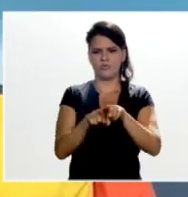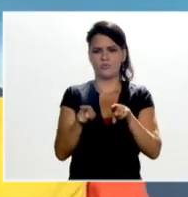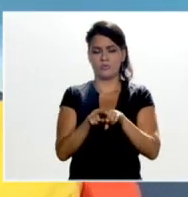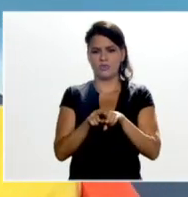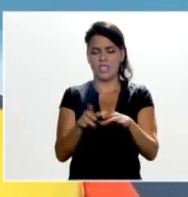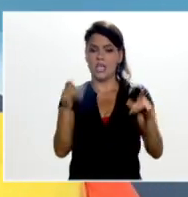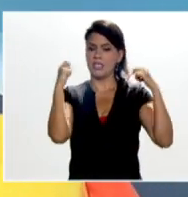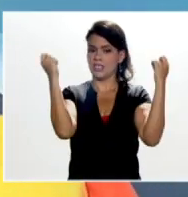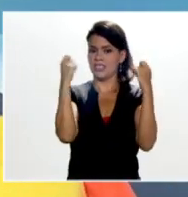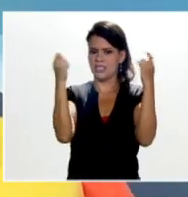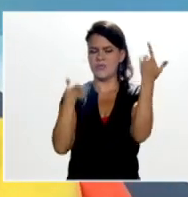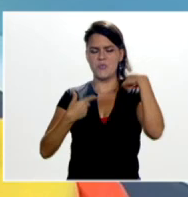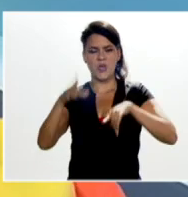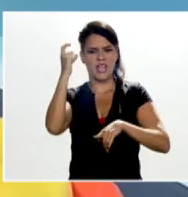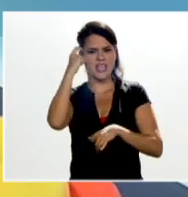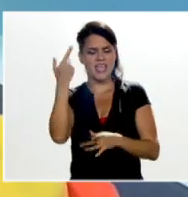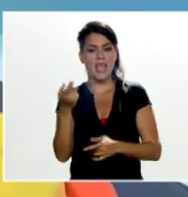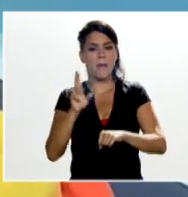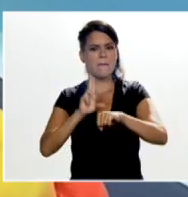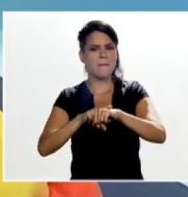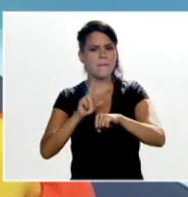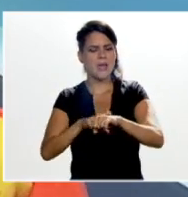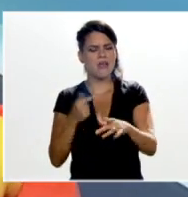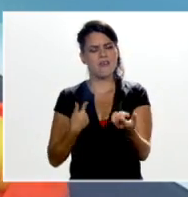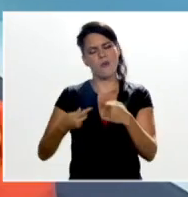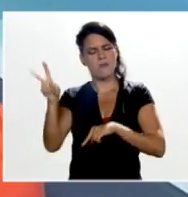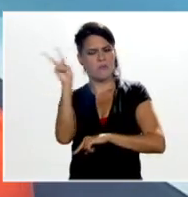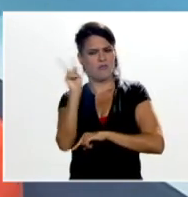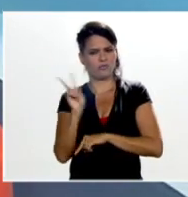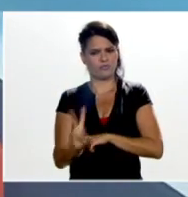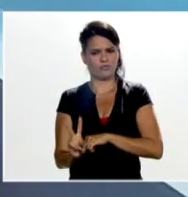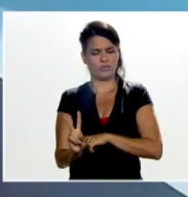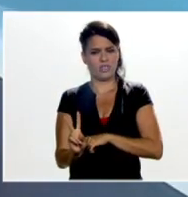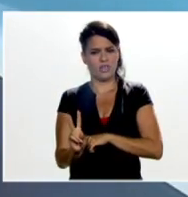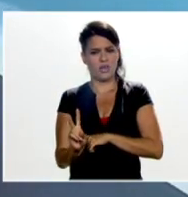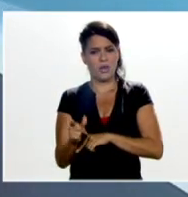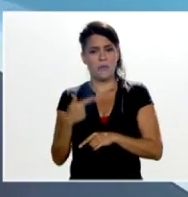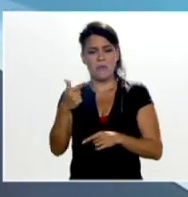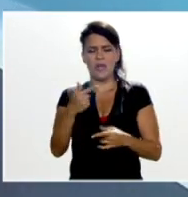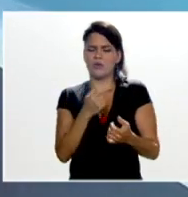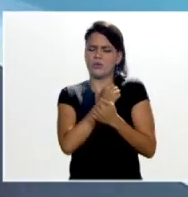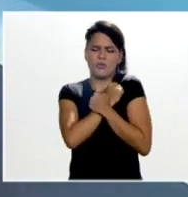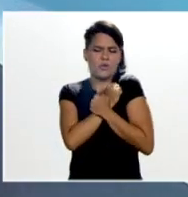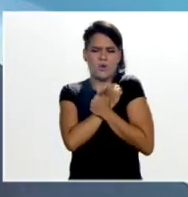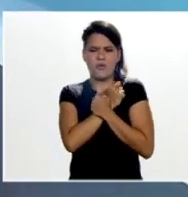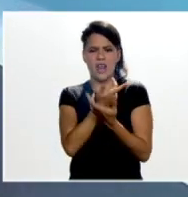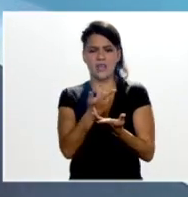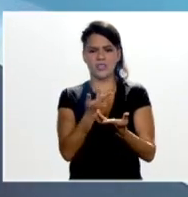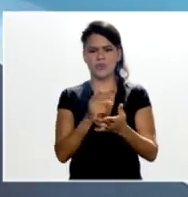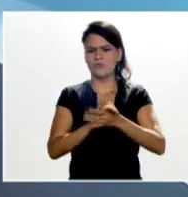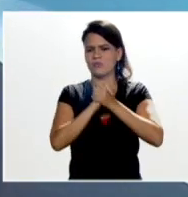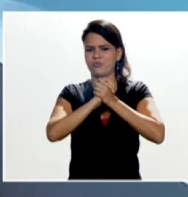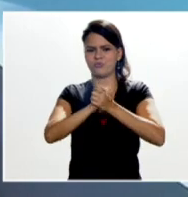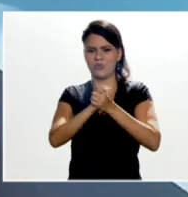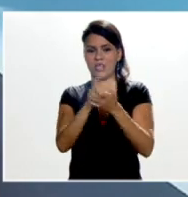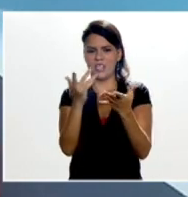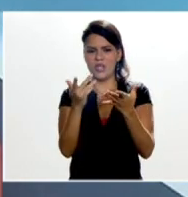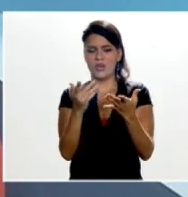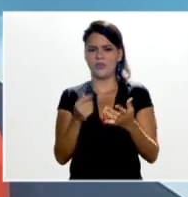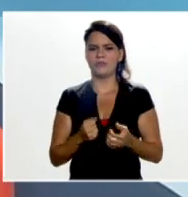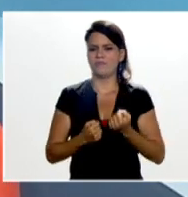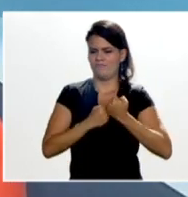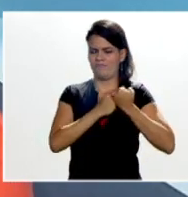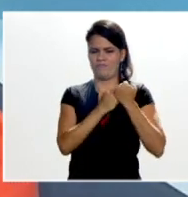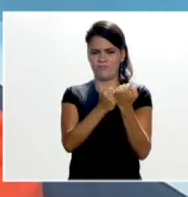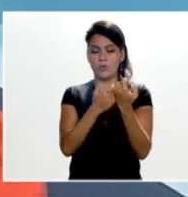que celebramos el Día del Médico en Venezuela. Vaya nuestro abrazo muy fraterno y muy